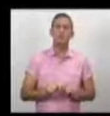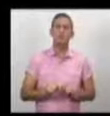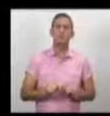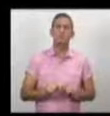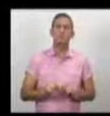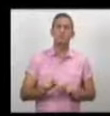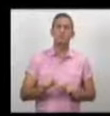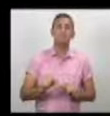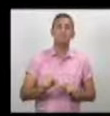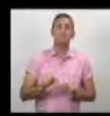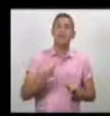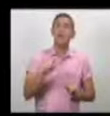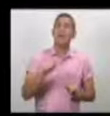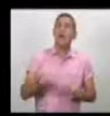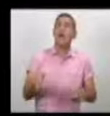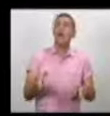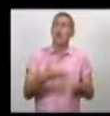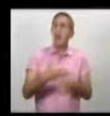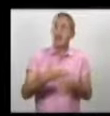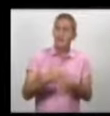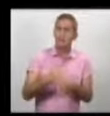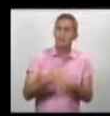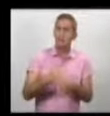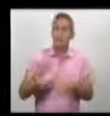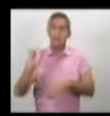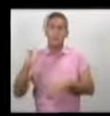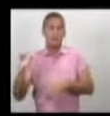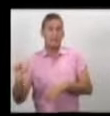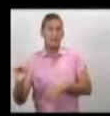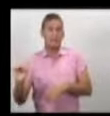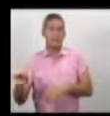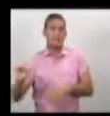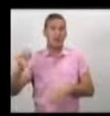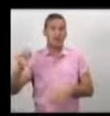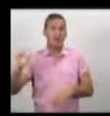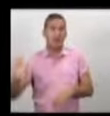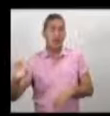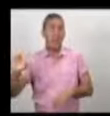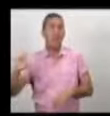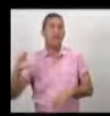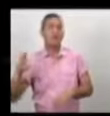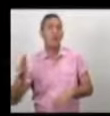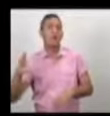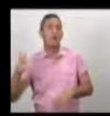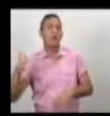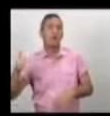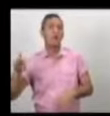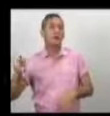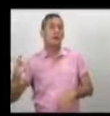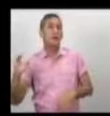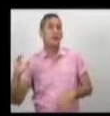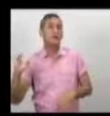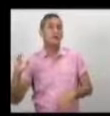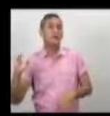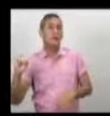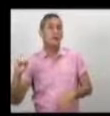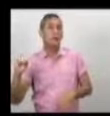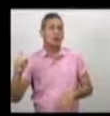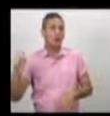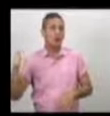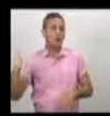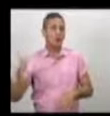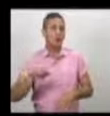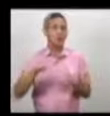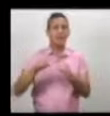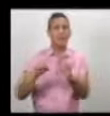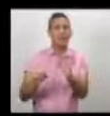Sin embargo, y a diferencia de la célula eucariota, encontramos en ella una envoltura nuclear. Tenemos